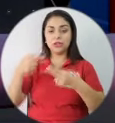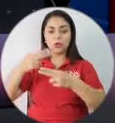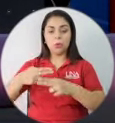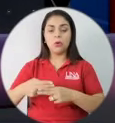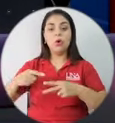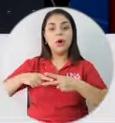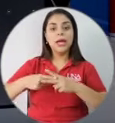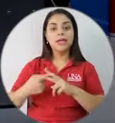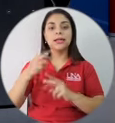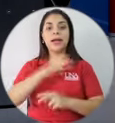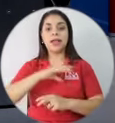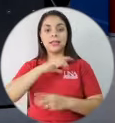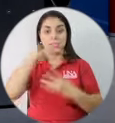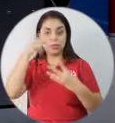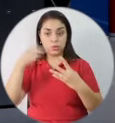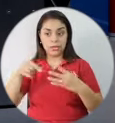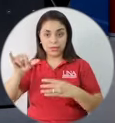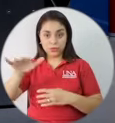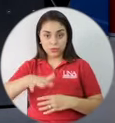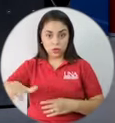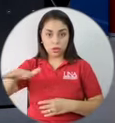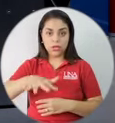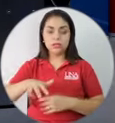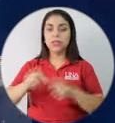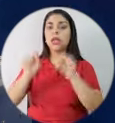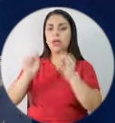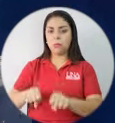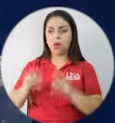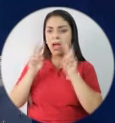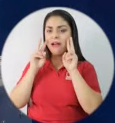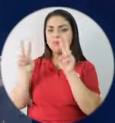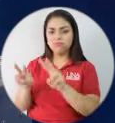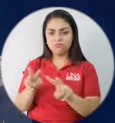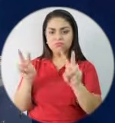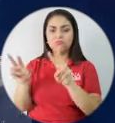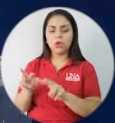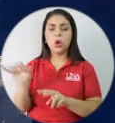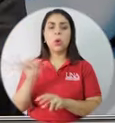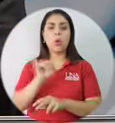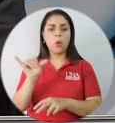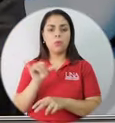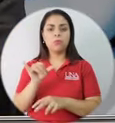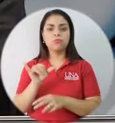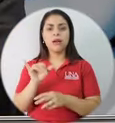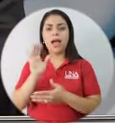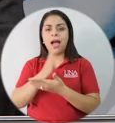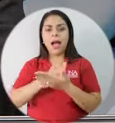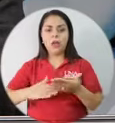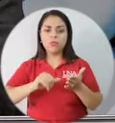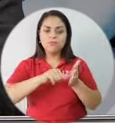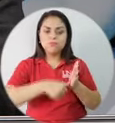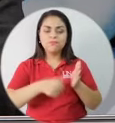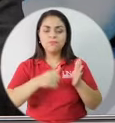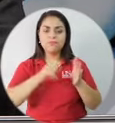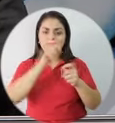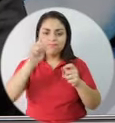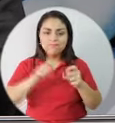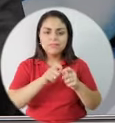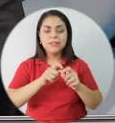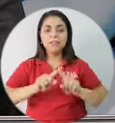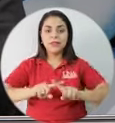esos sectores que permiten hacer que sea visibilizado como una connotación diferenciada el café elaborado en esa zona,